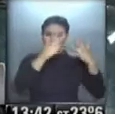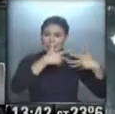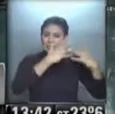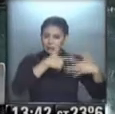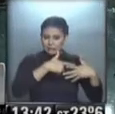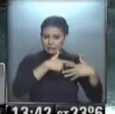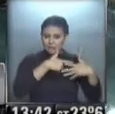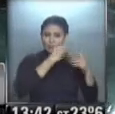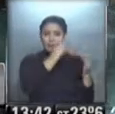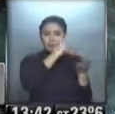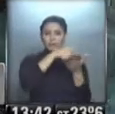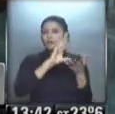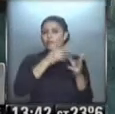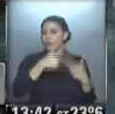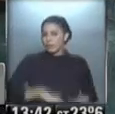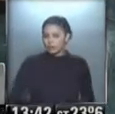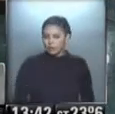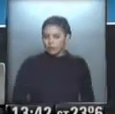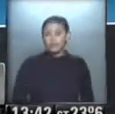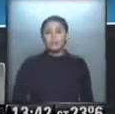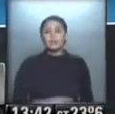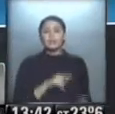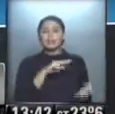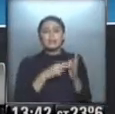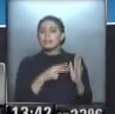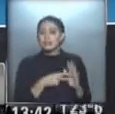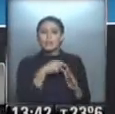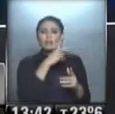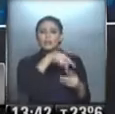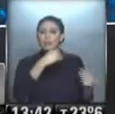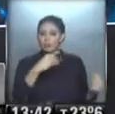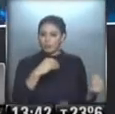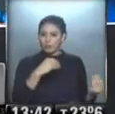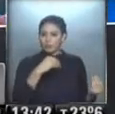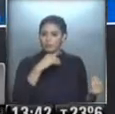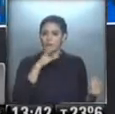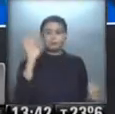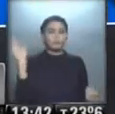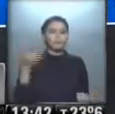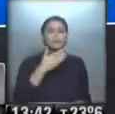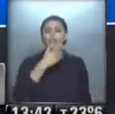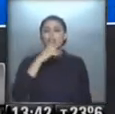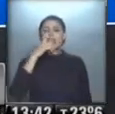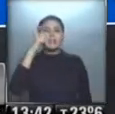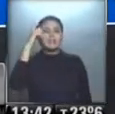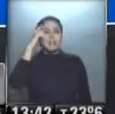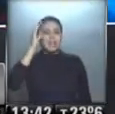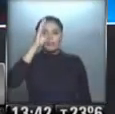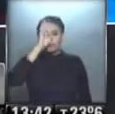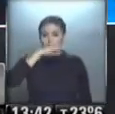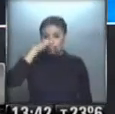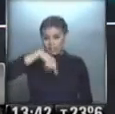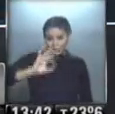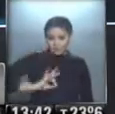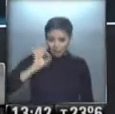queda por parámetros y de forma automática que conllevó este sistema que durante los primeros 10 meses de